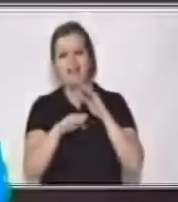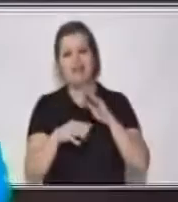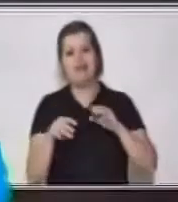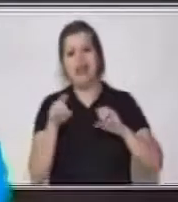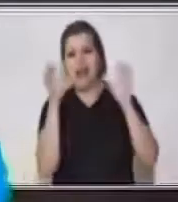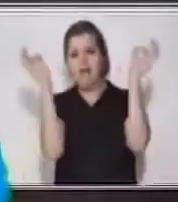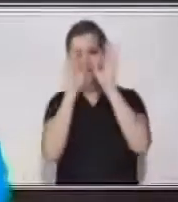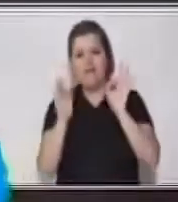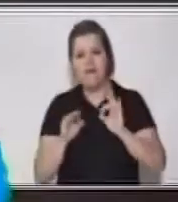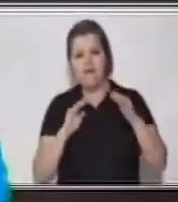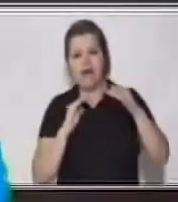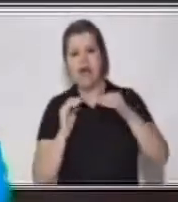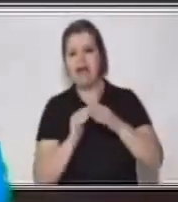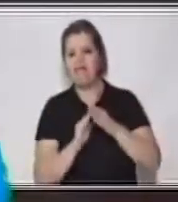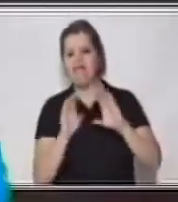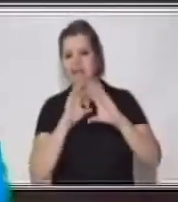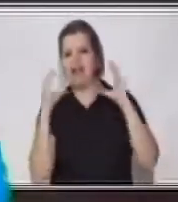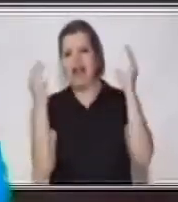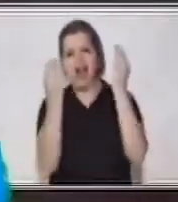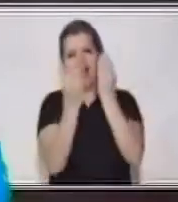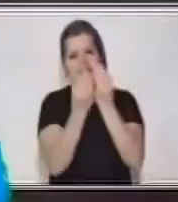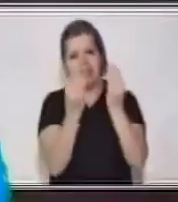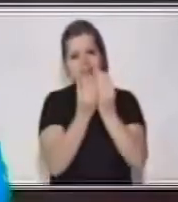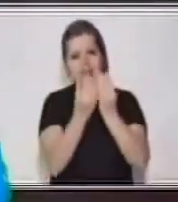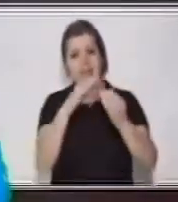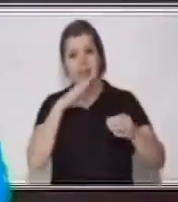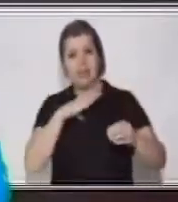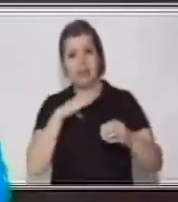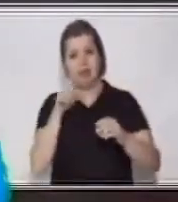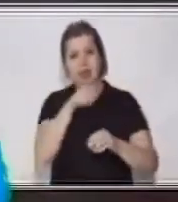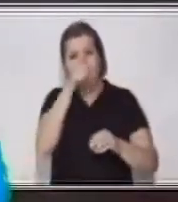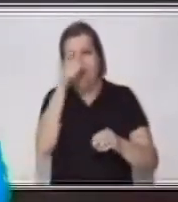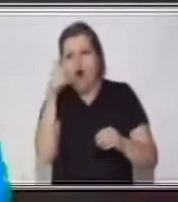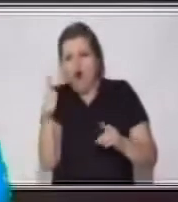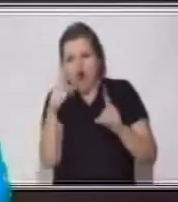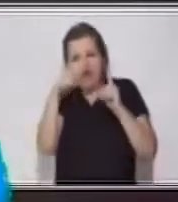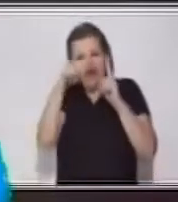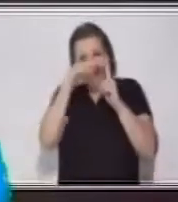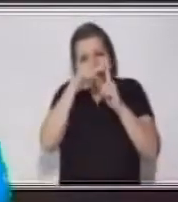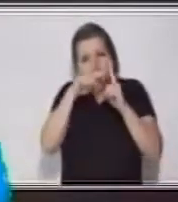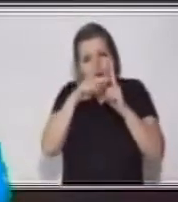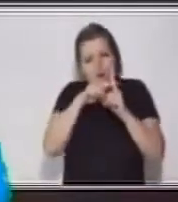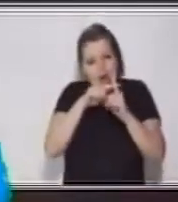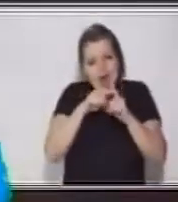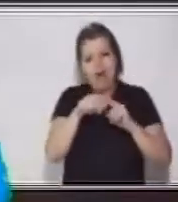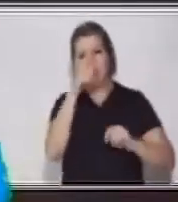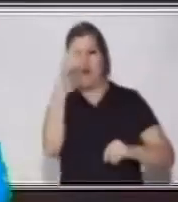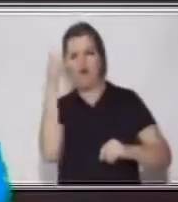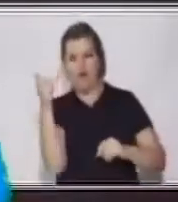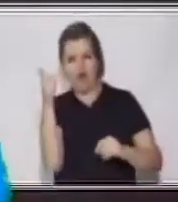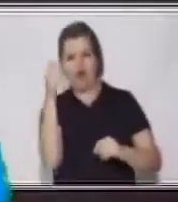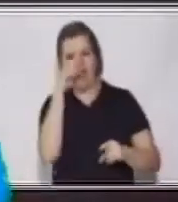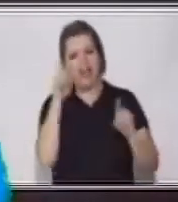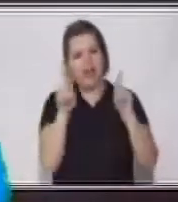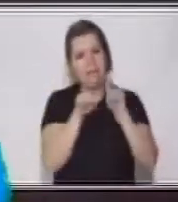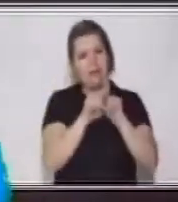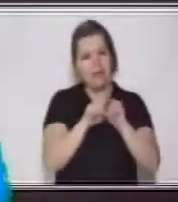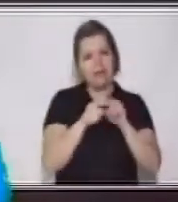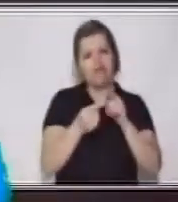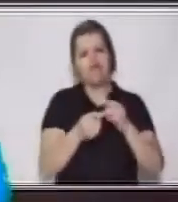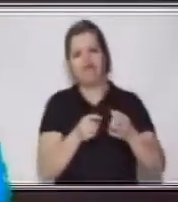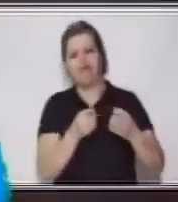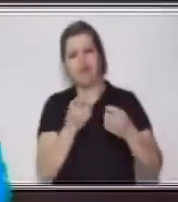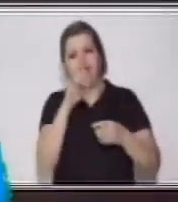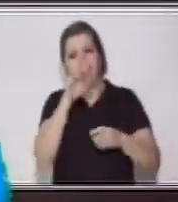morfema clase existe un morfema derivativo y existe un morfema flexivo, entonces, ¿cuáles van a